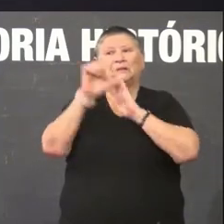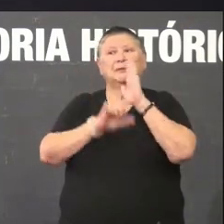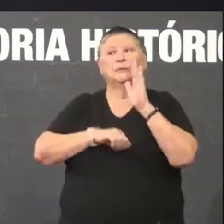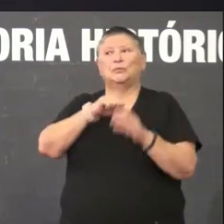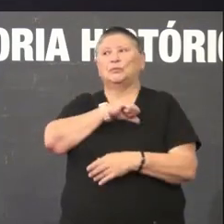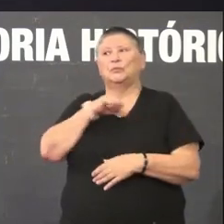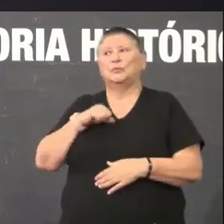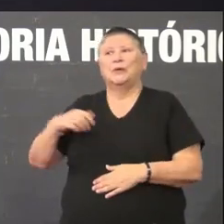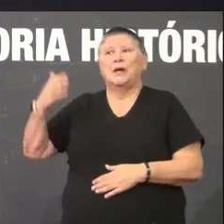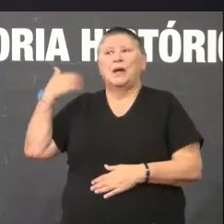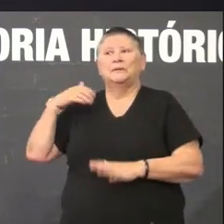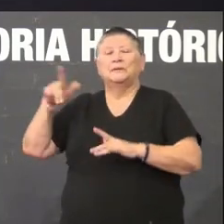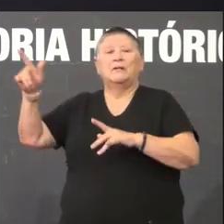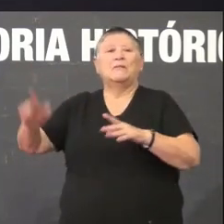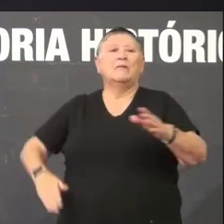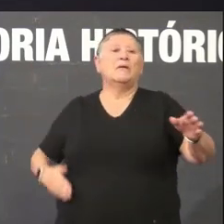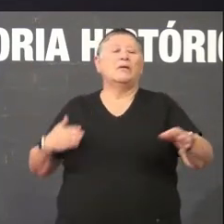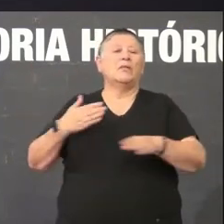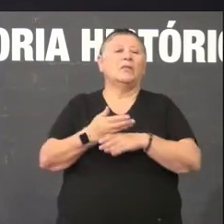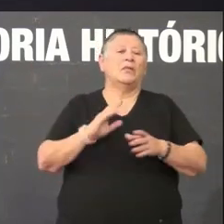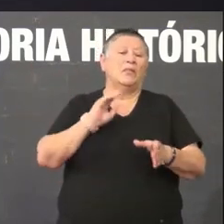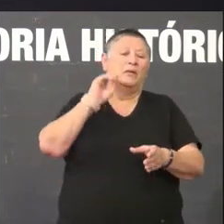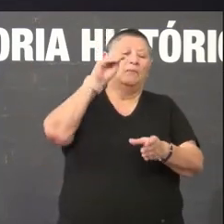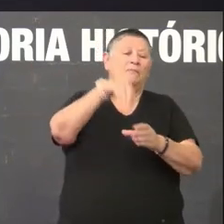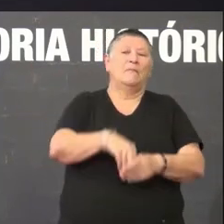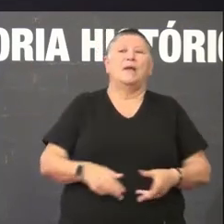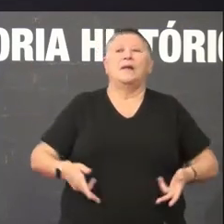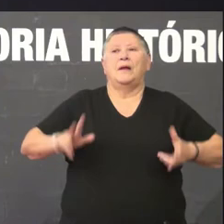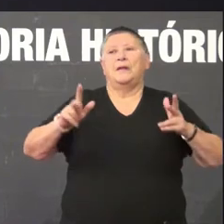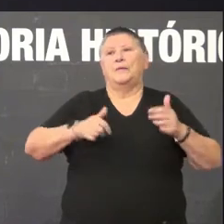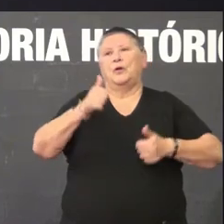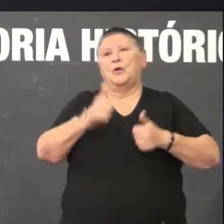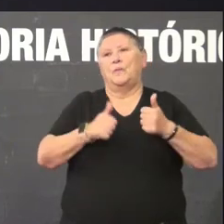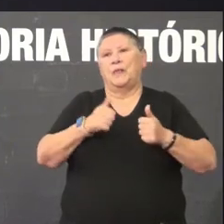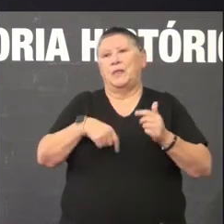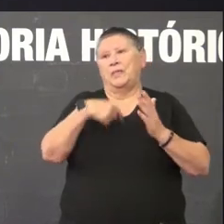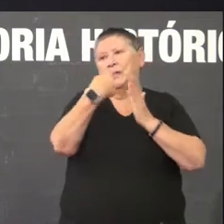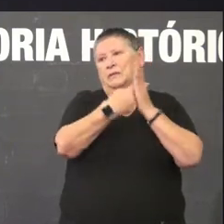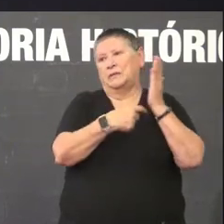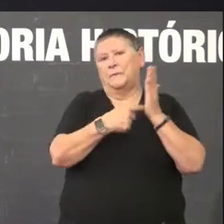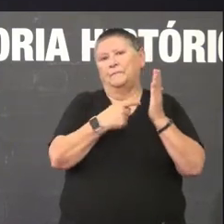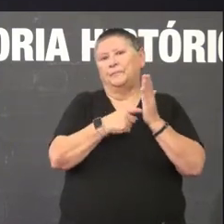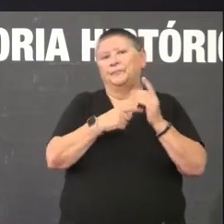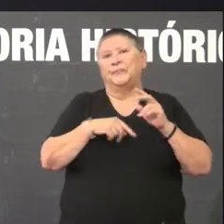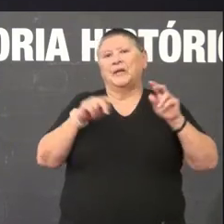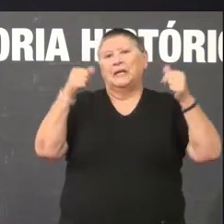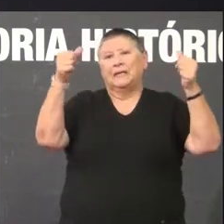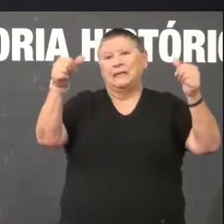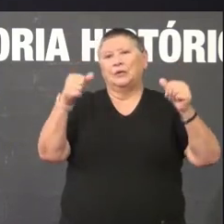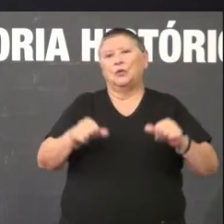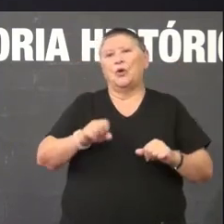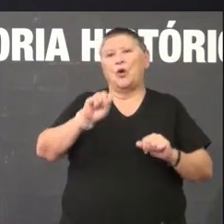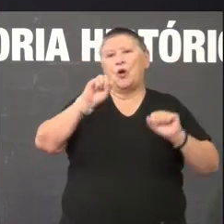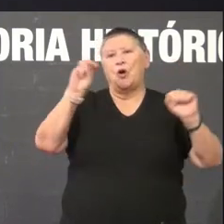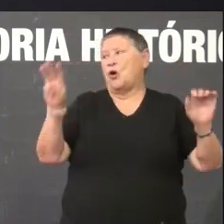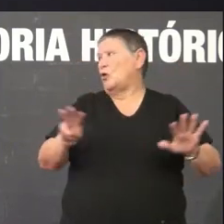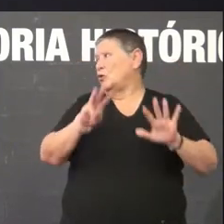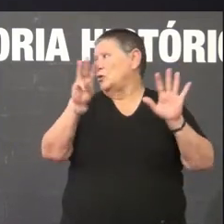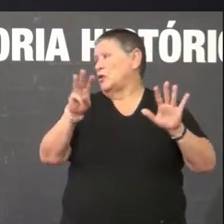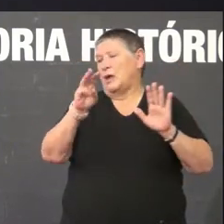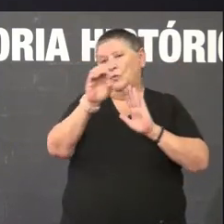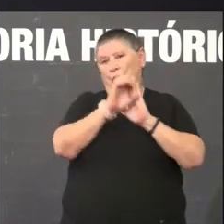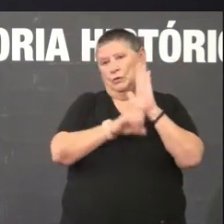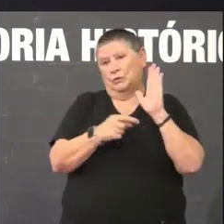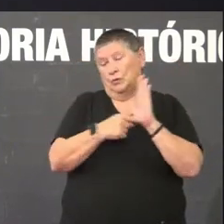autonomía, acceder libremente a la mayor parte de las competencias establecidas en el título octavo de la Constitución. El título octavo de la